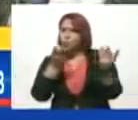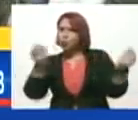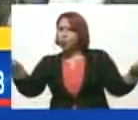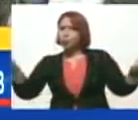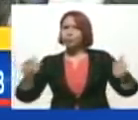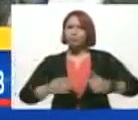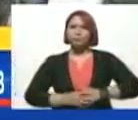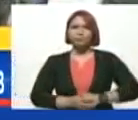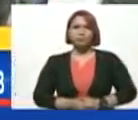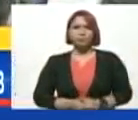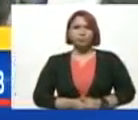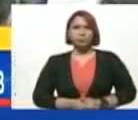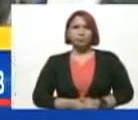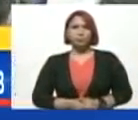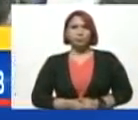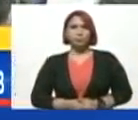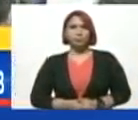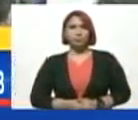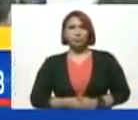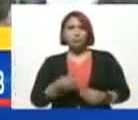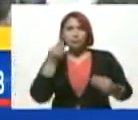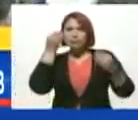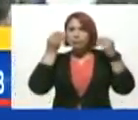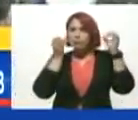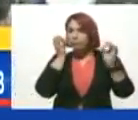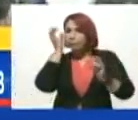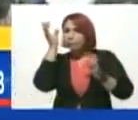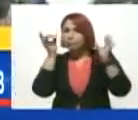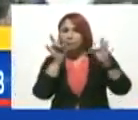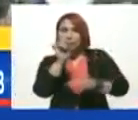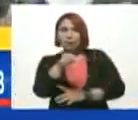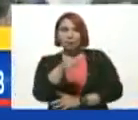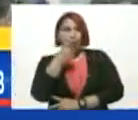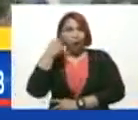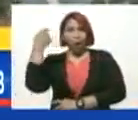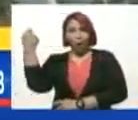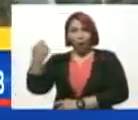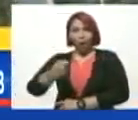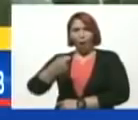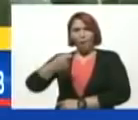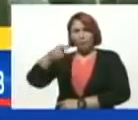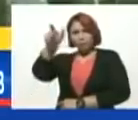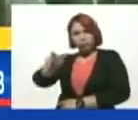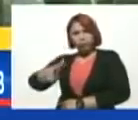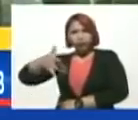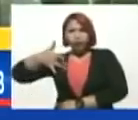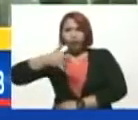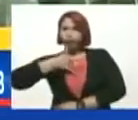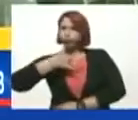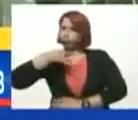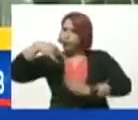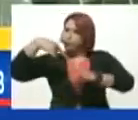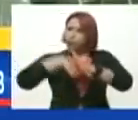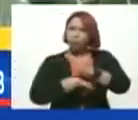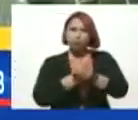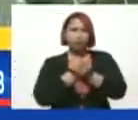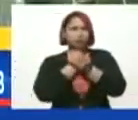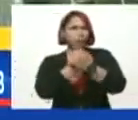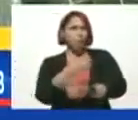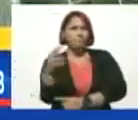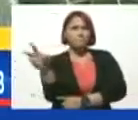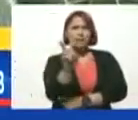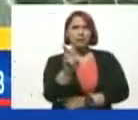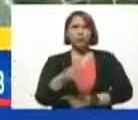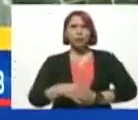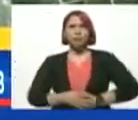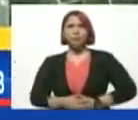brillante, creativo, un hombre de un sentimiento patriótico profundo de amor a Venezuela, el